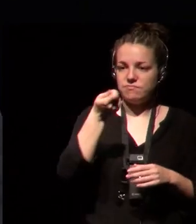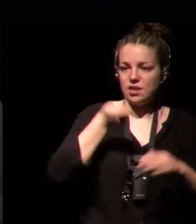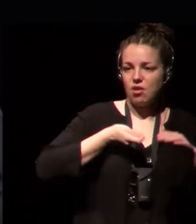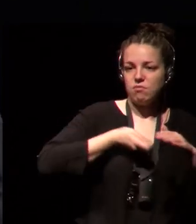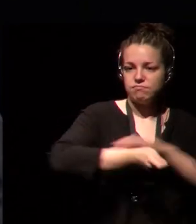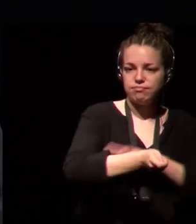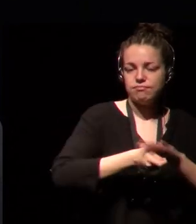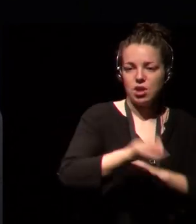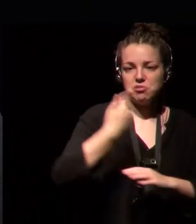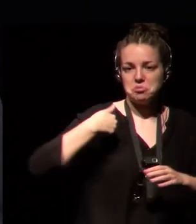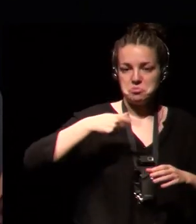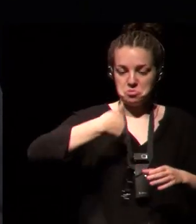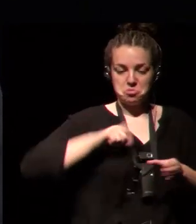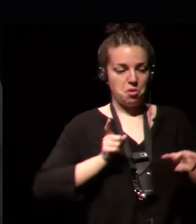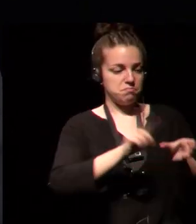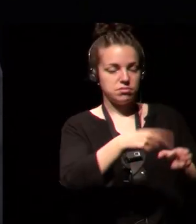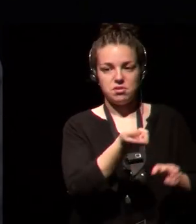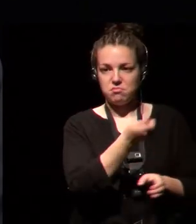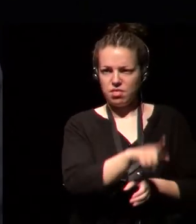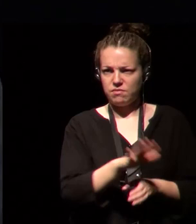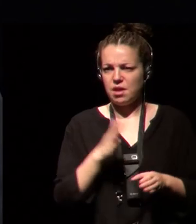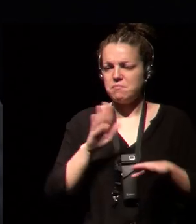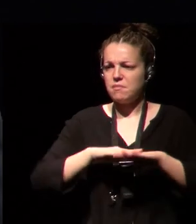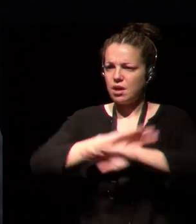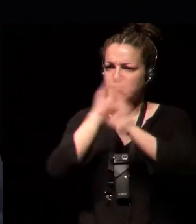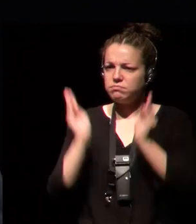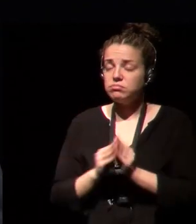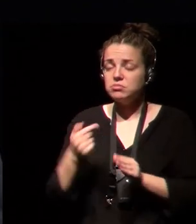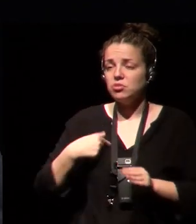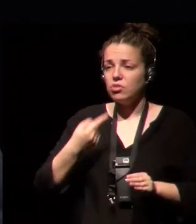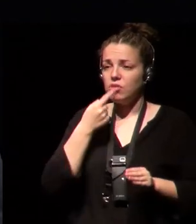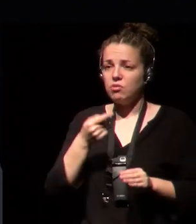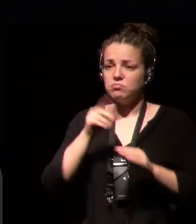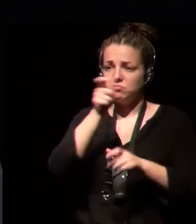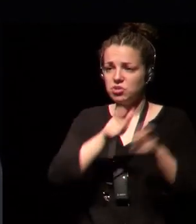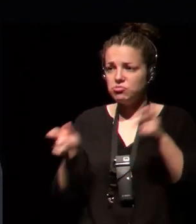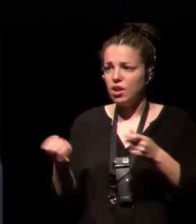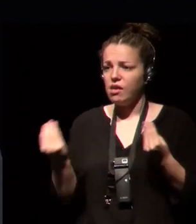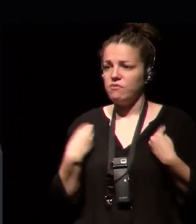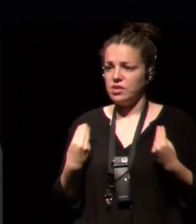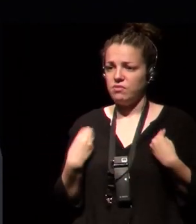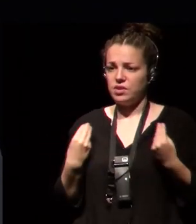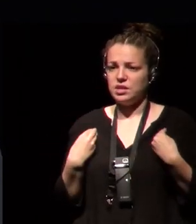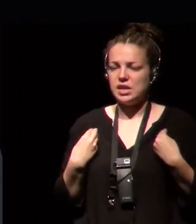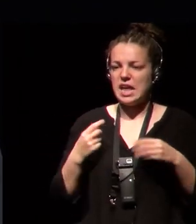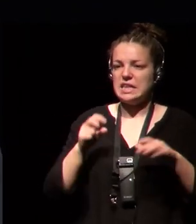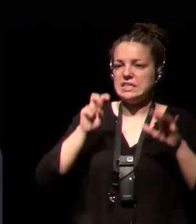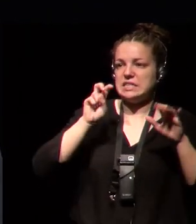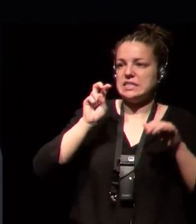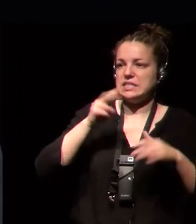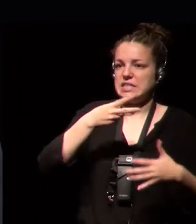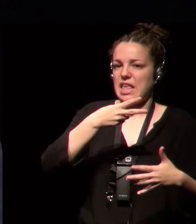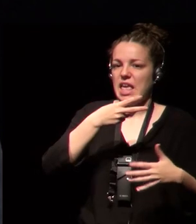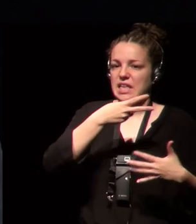Así que para concluir, yo diría que las personas viven, como decimos, 650.000 horas, y nosotros como artistas sabíamos que teníamos muy